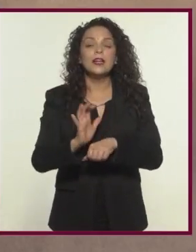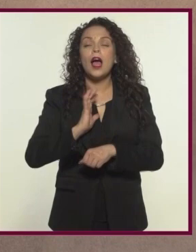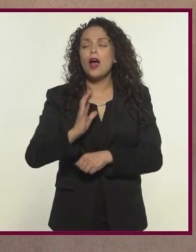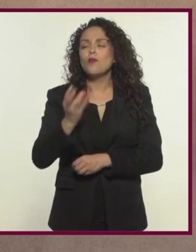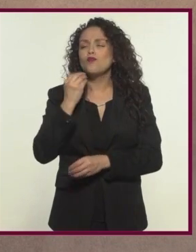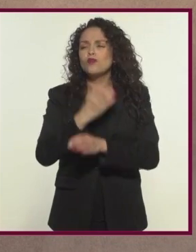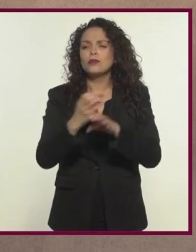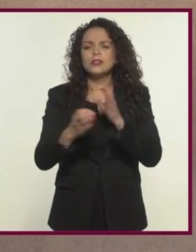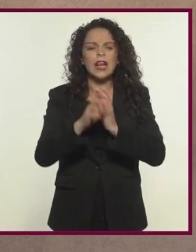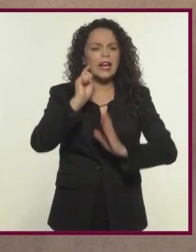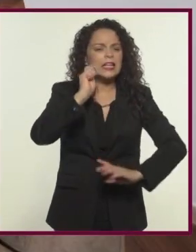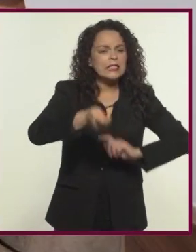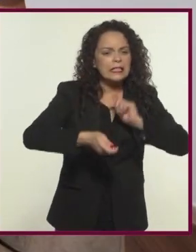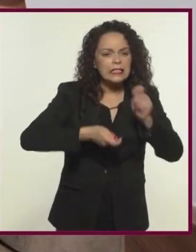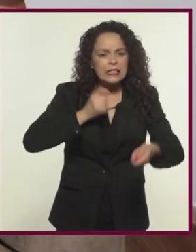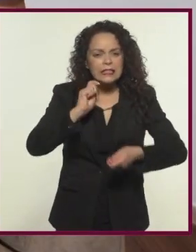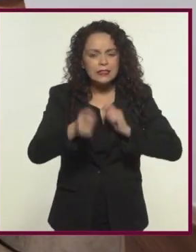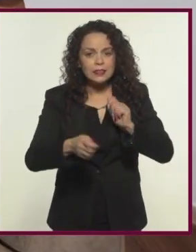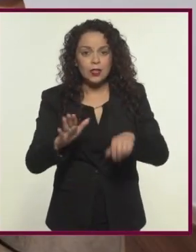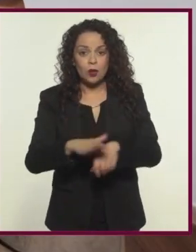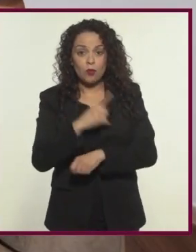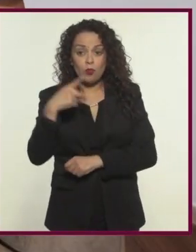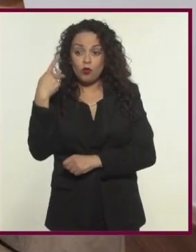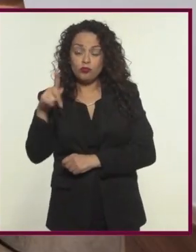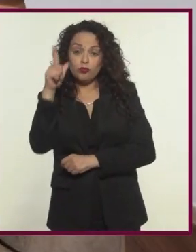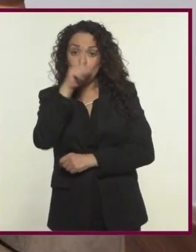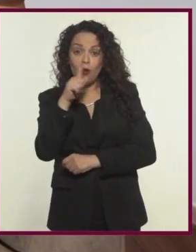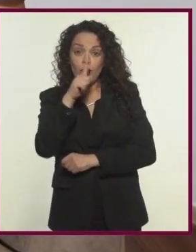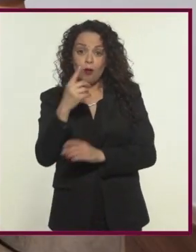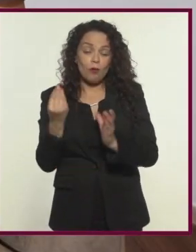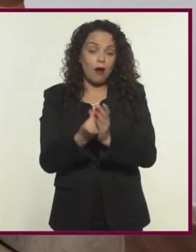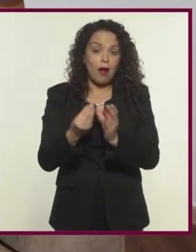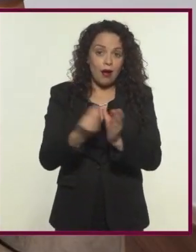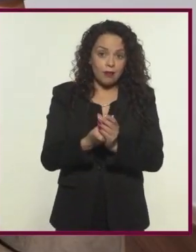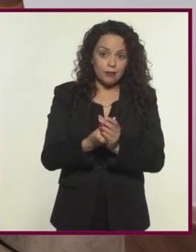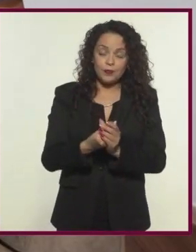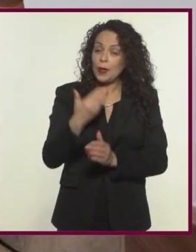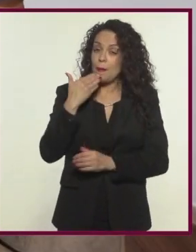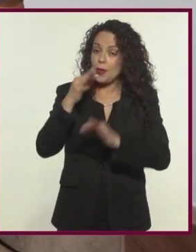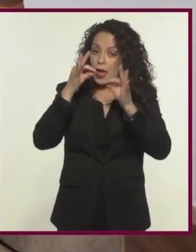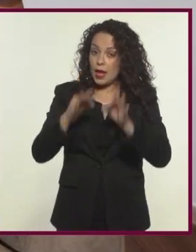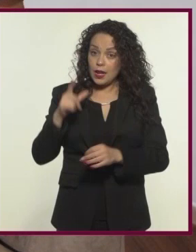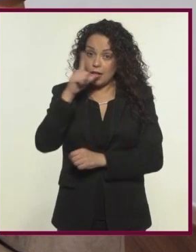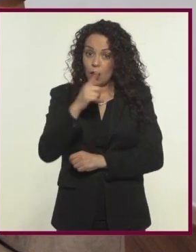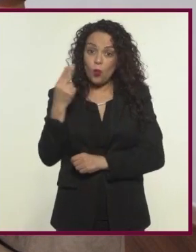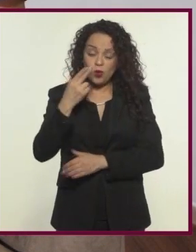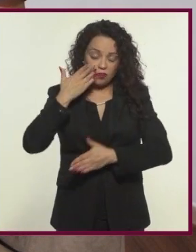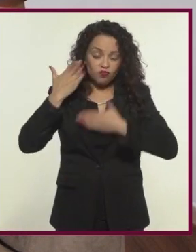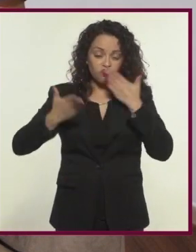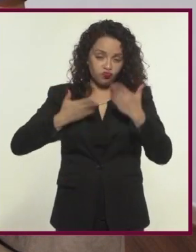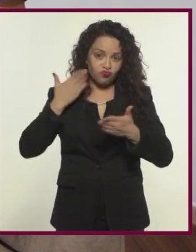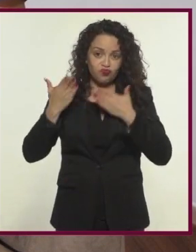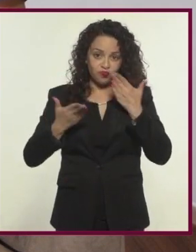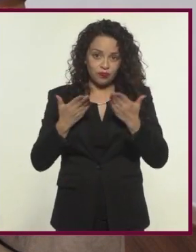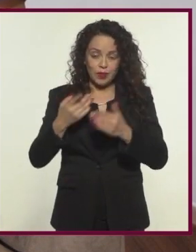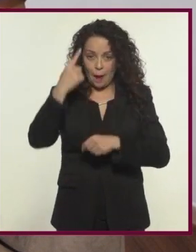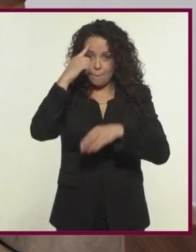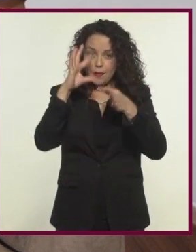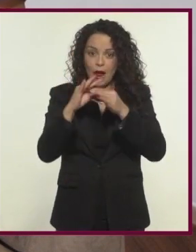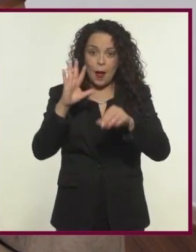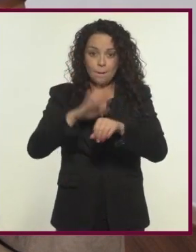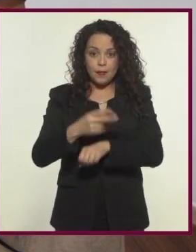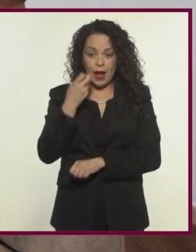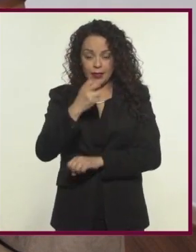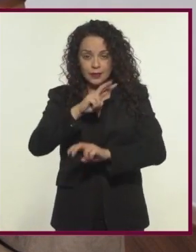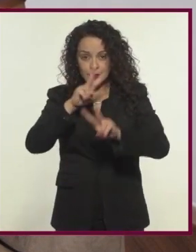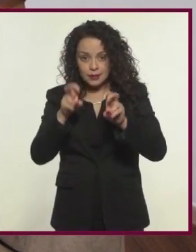de significado. Y esto es porque es un lenguaje en sí mismo, y como todo buen lenguaje, tiene que estudiarse. Y para